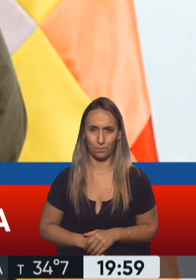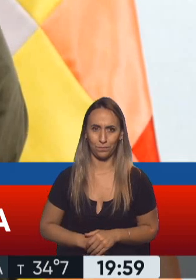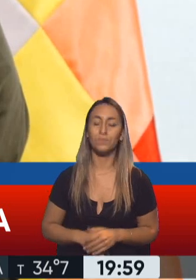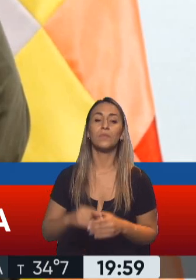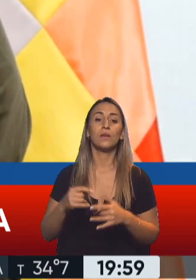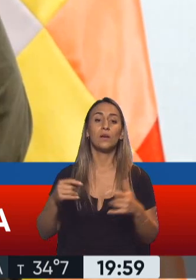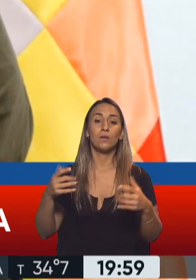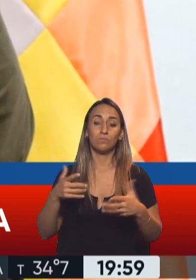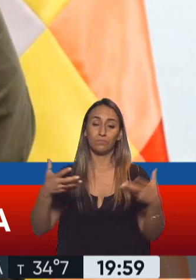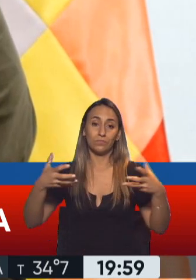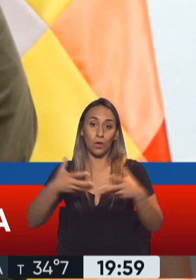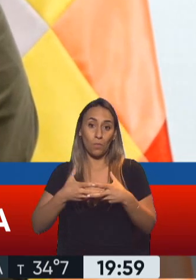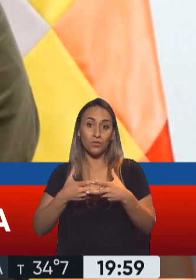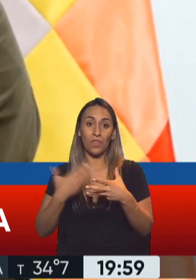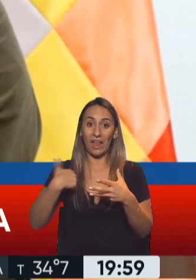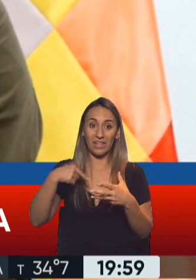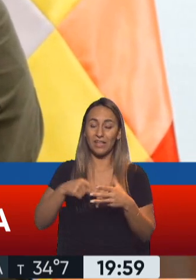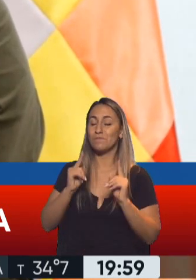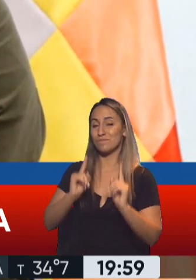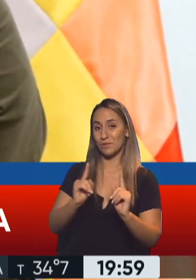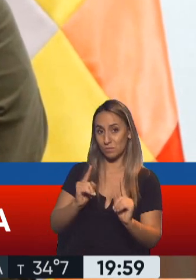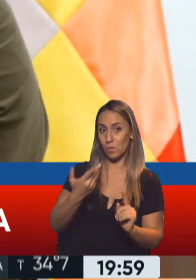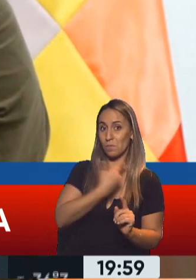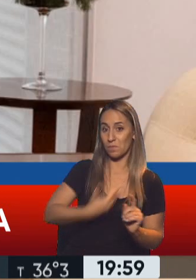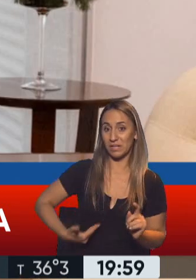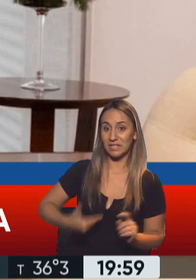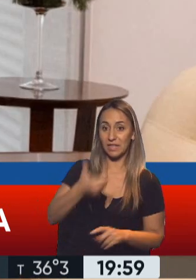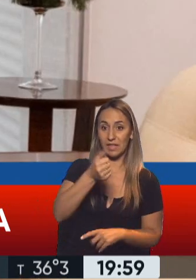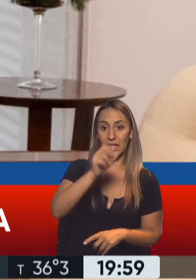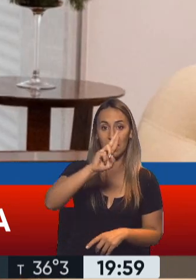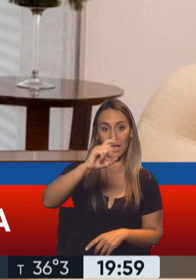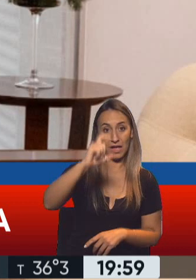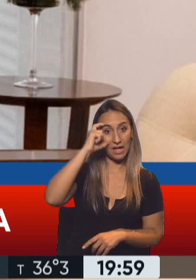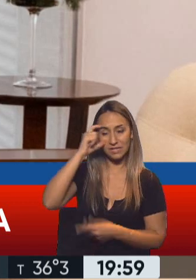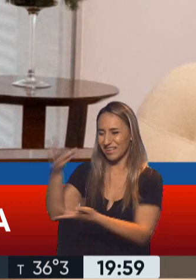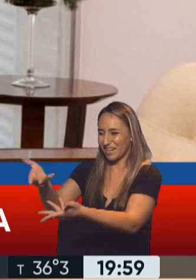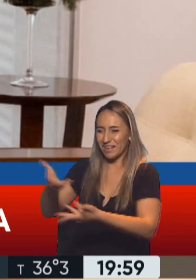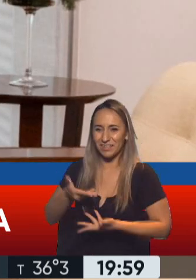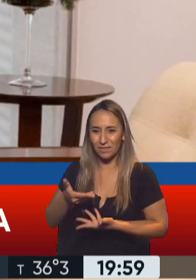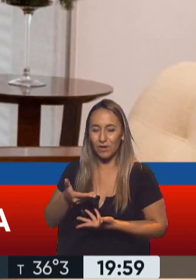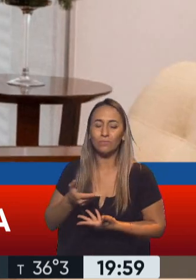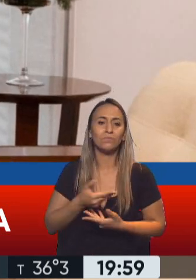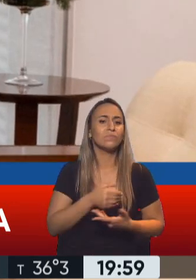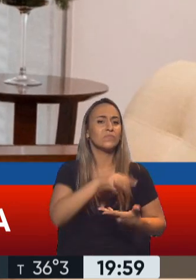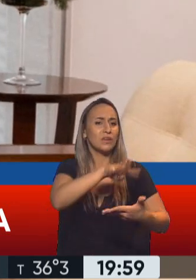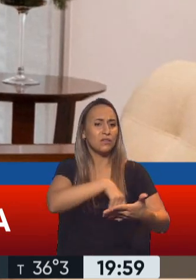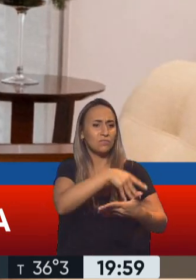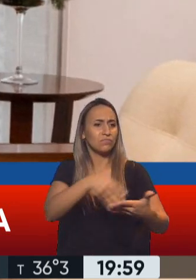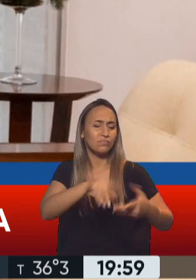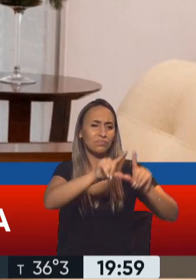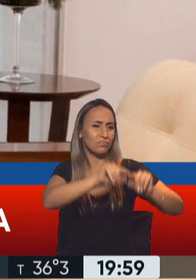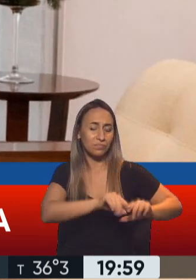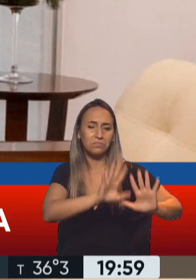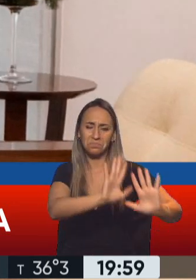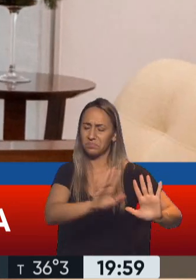comitiva argentina fue recibida por el presidente boliviano Luis Arce, quien dejó trascender una agenda común a corto plazo